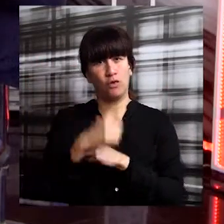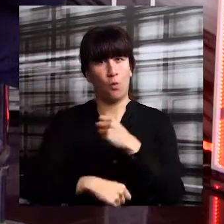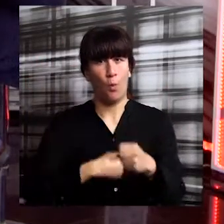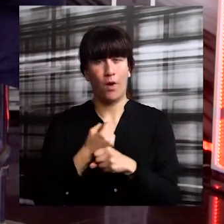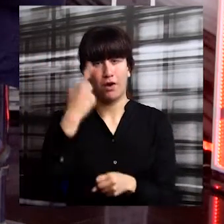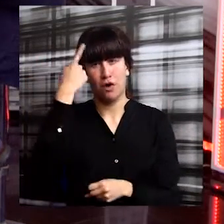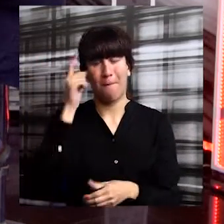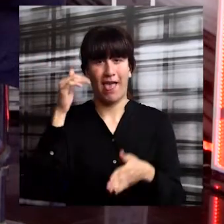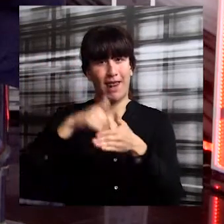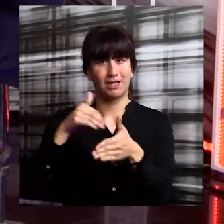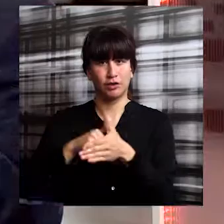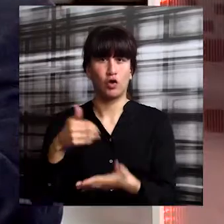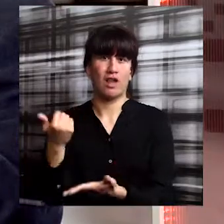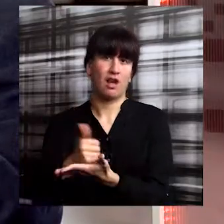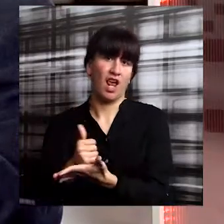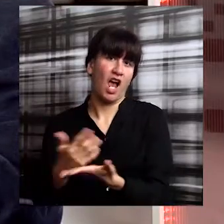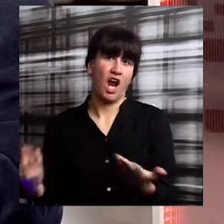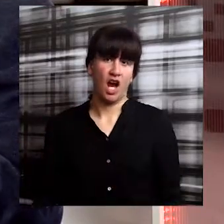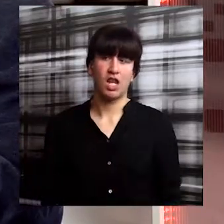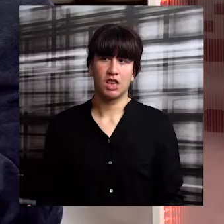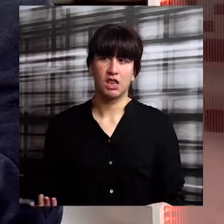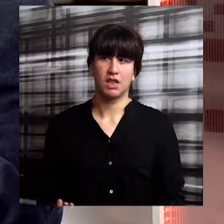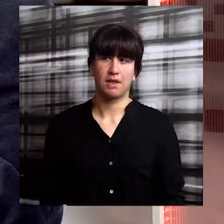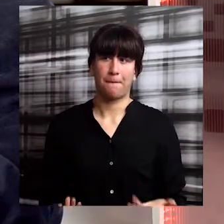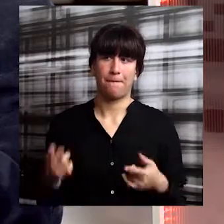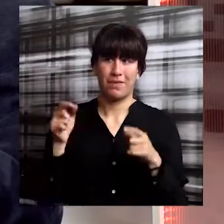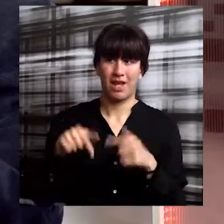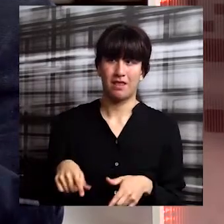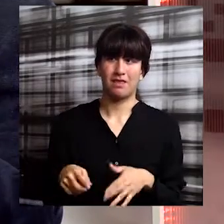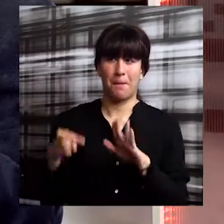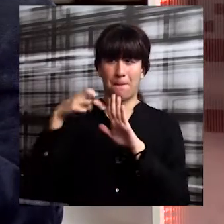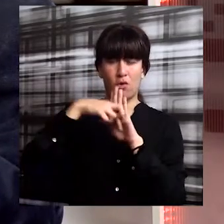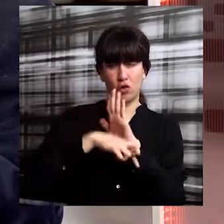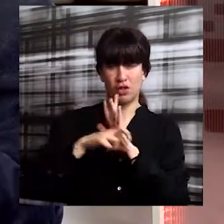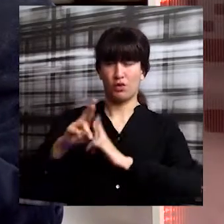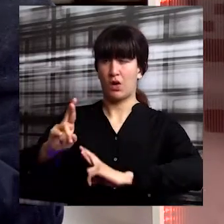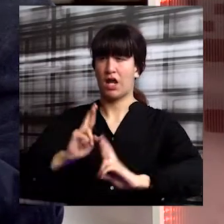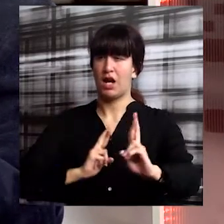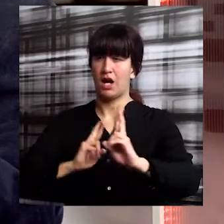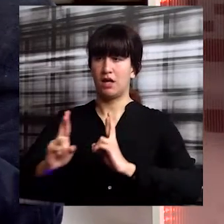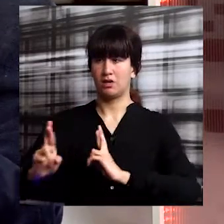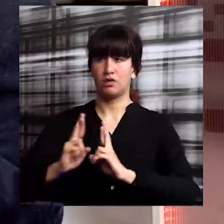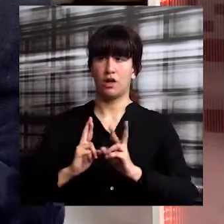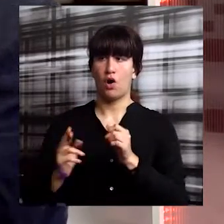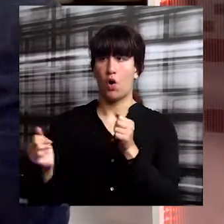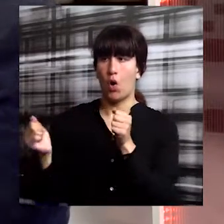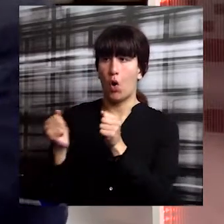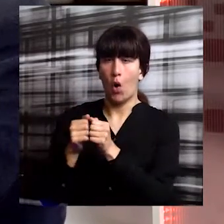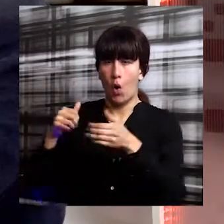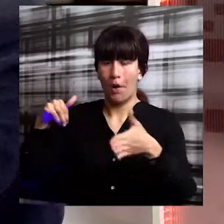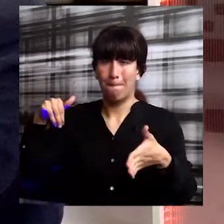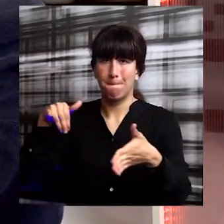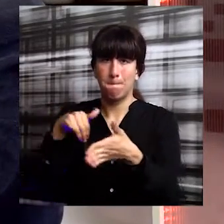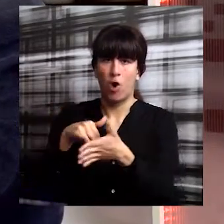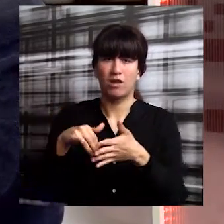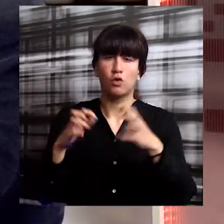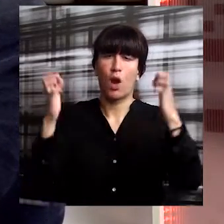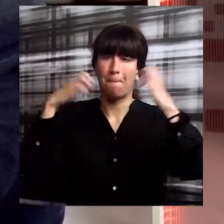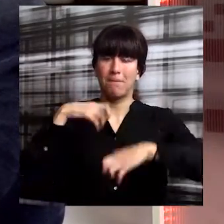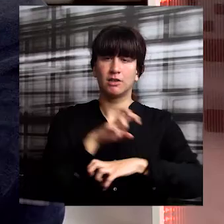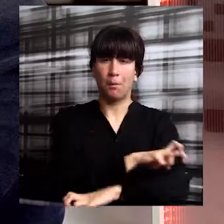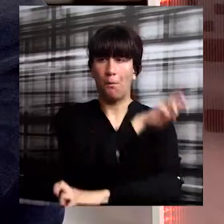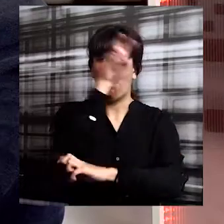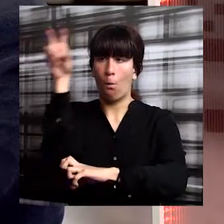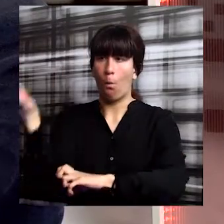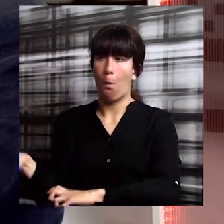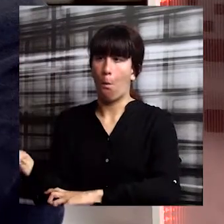ahora apoyando este proyecto relacionado con el puerto, con el borde portuario, cuando antes su administración se ha